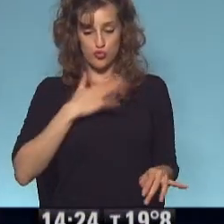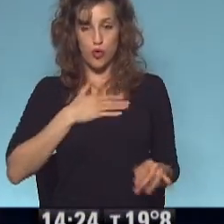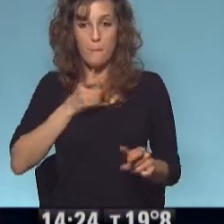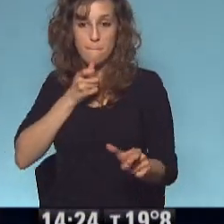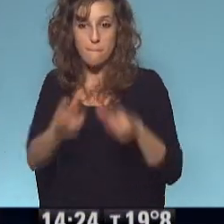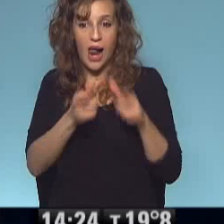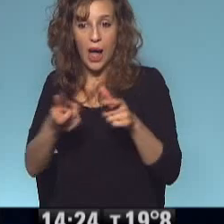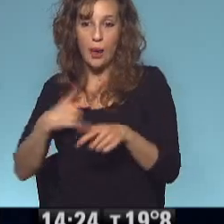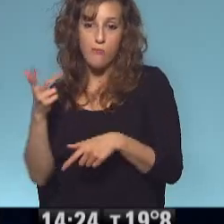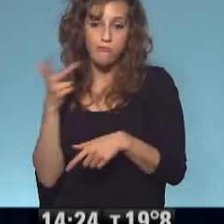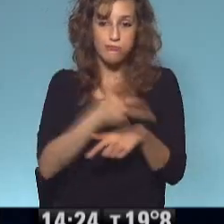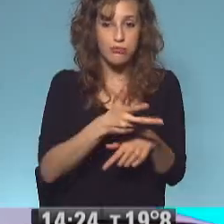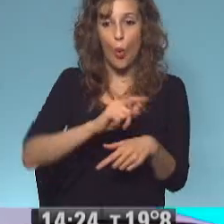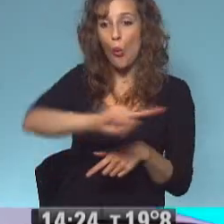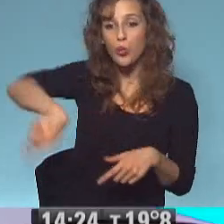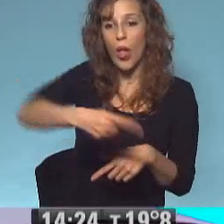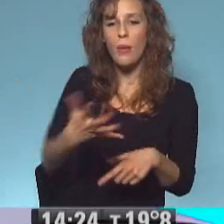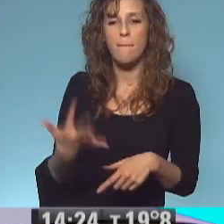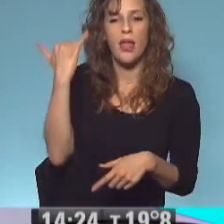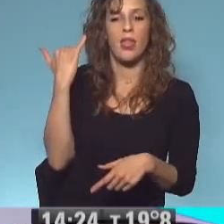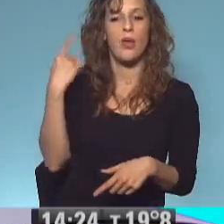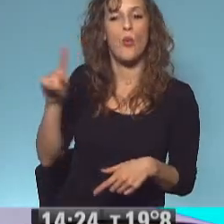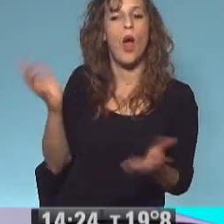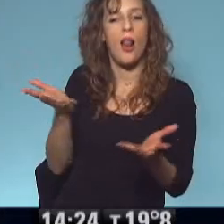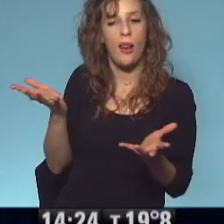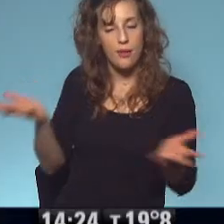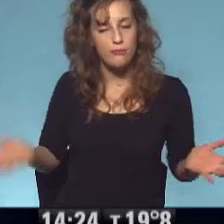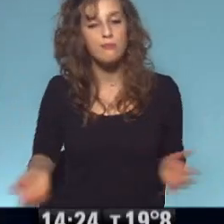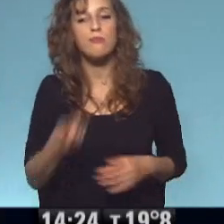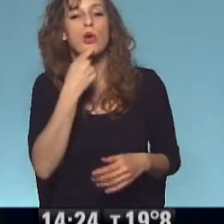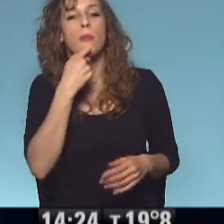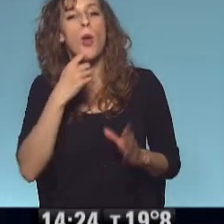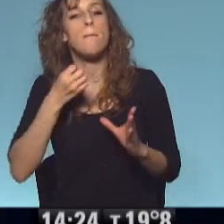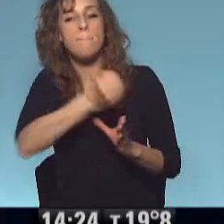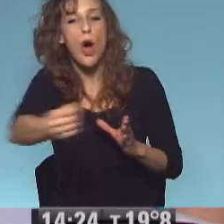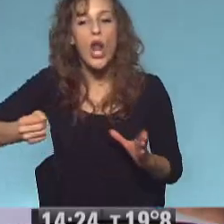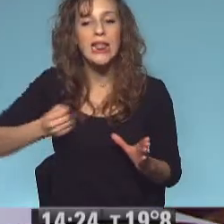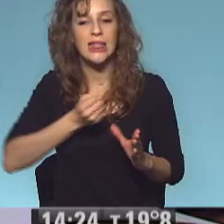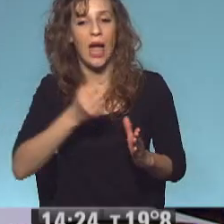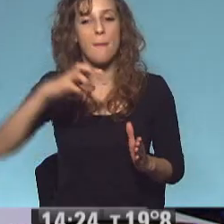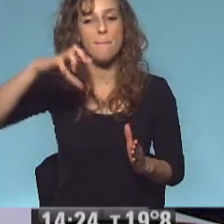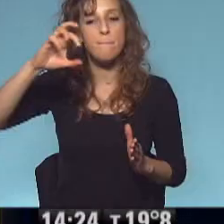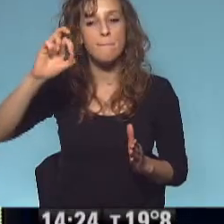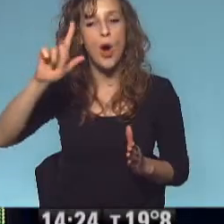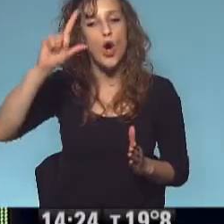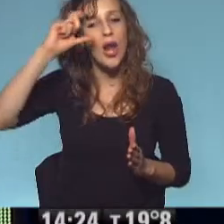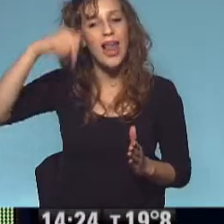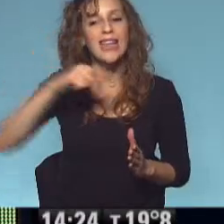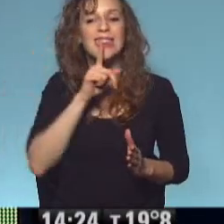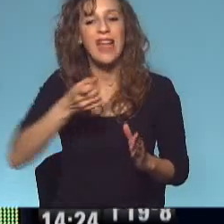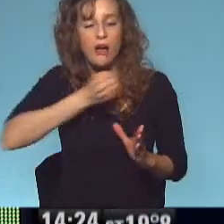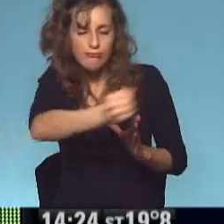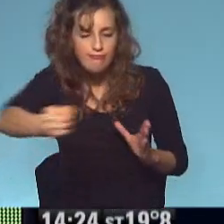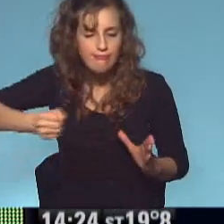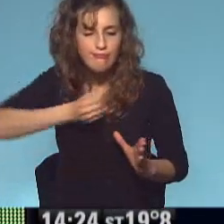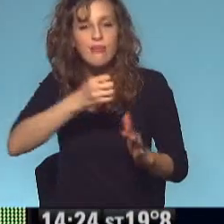ustedes le ponen la categoría, dale, el nombre. A ver. Les digo polenta. Les digo limón. Y